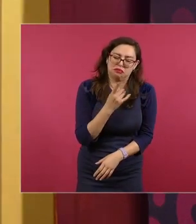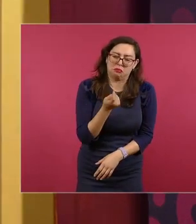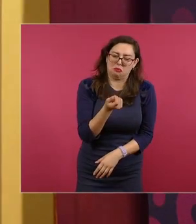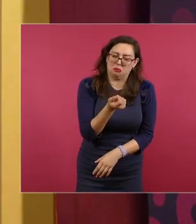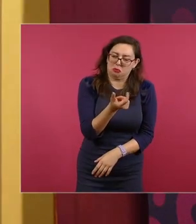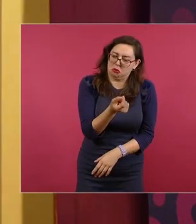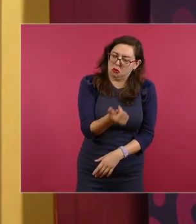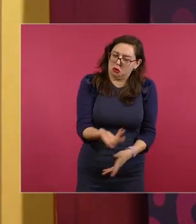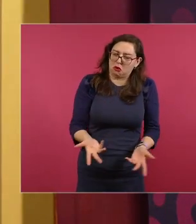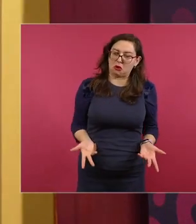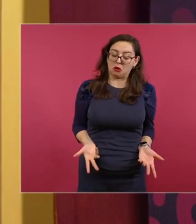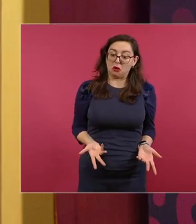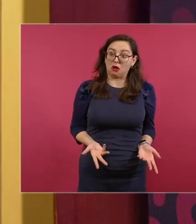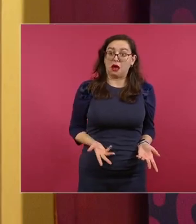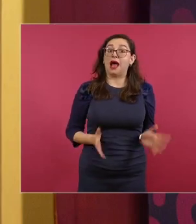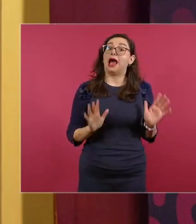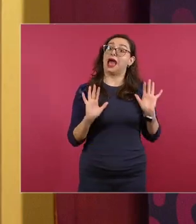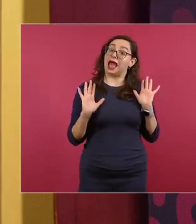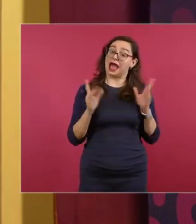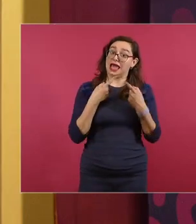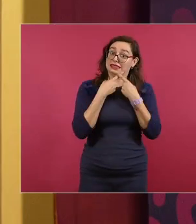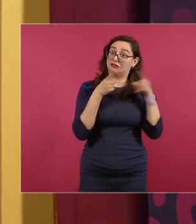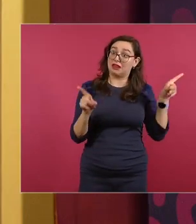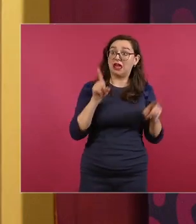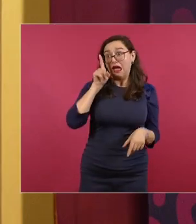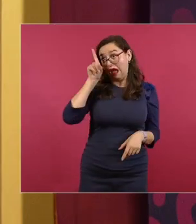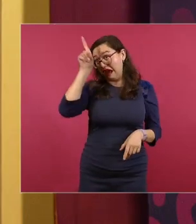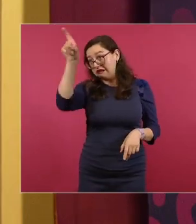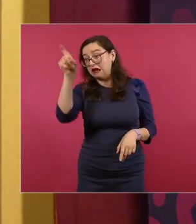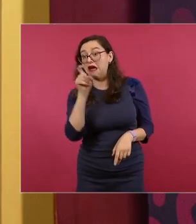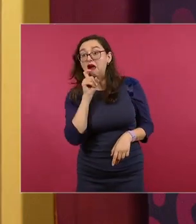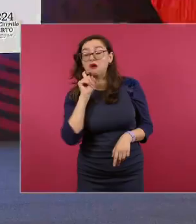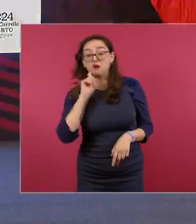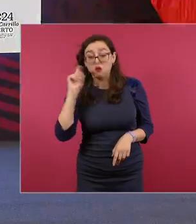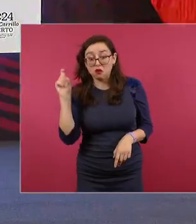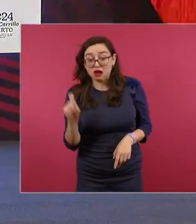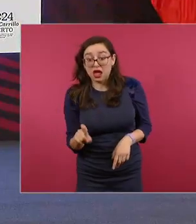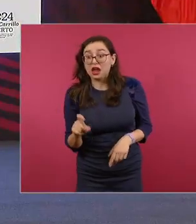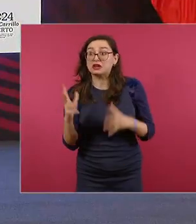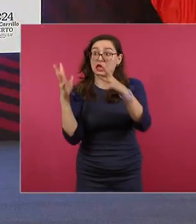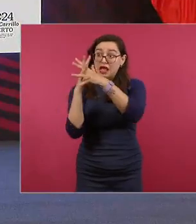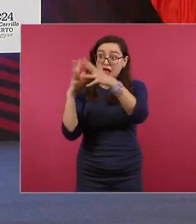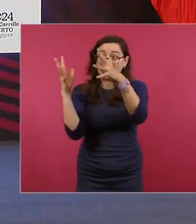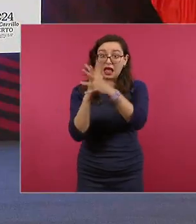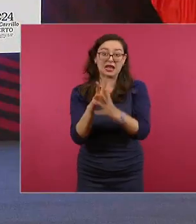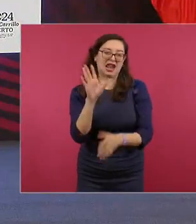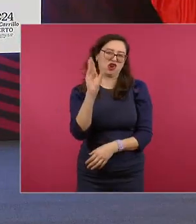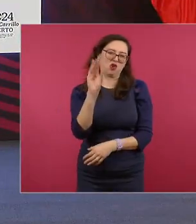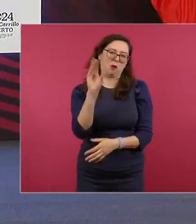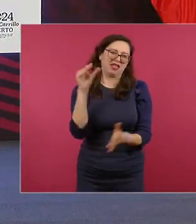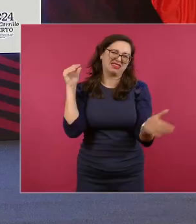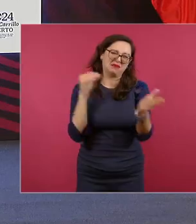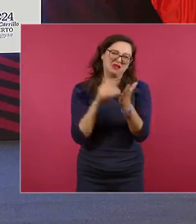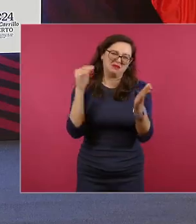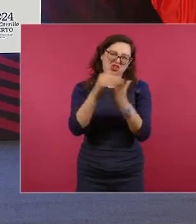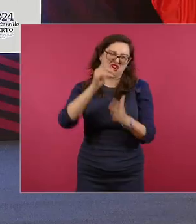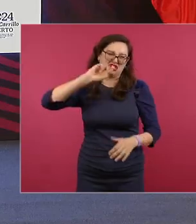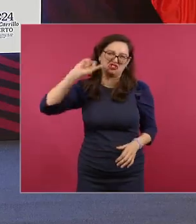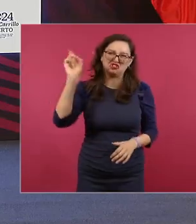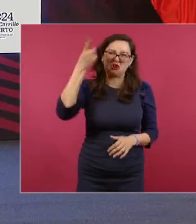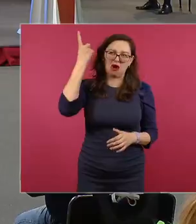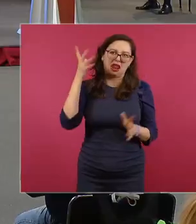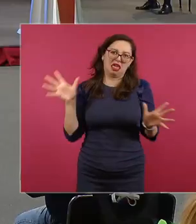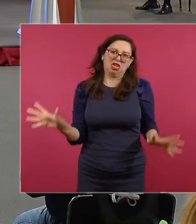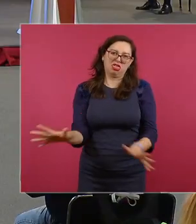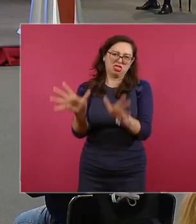dólares para Ucrania y para lo que está sucediendo en